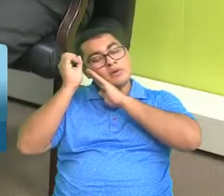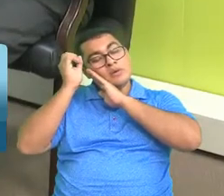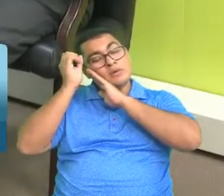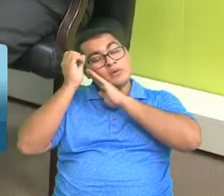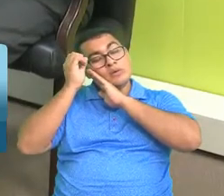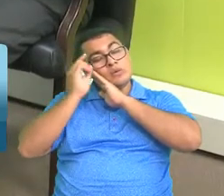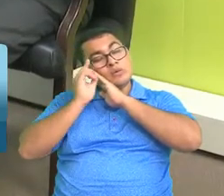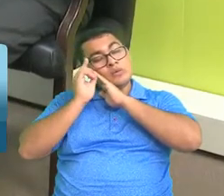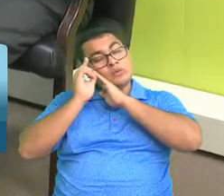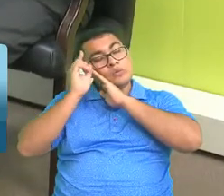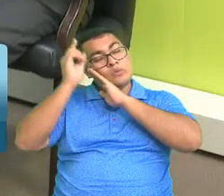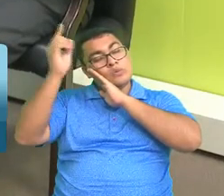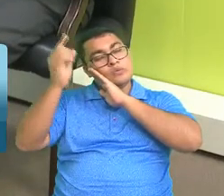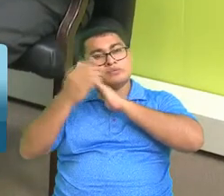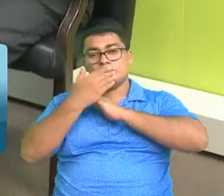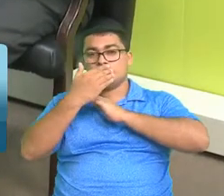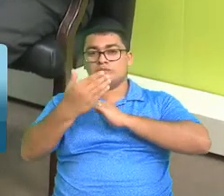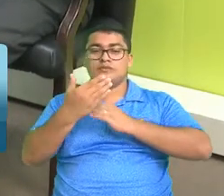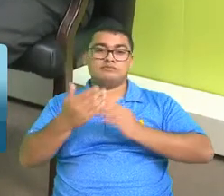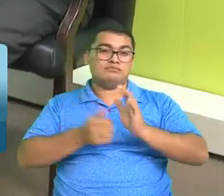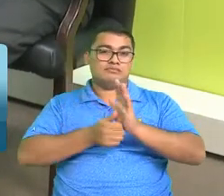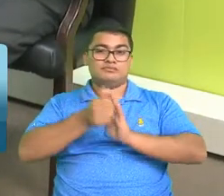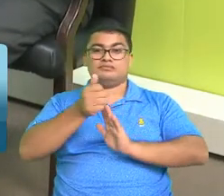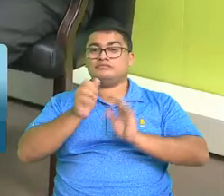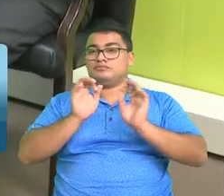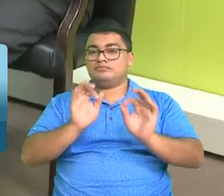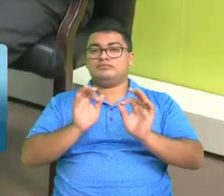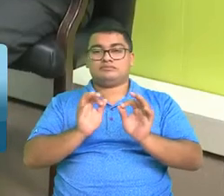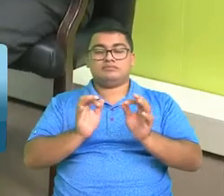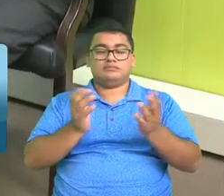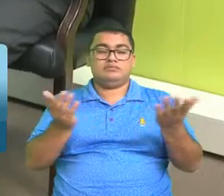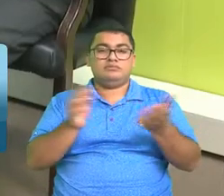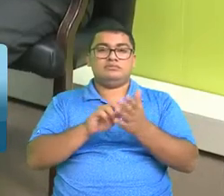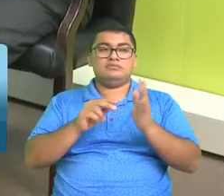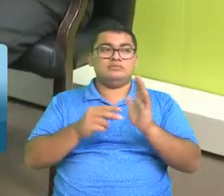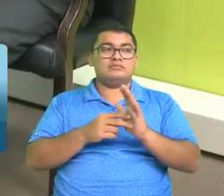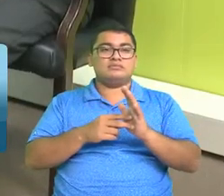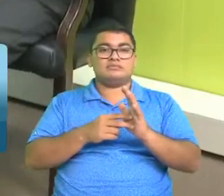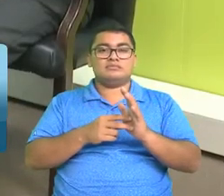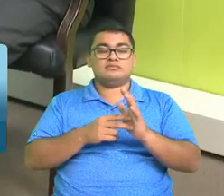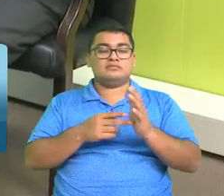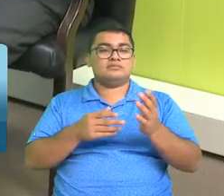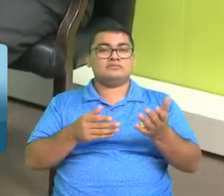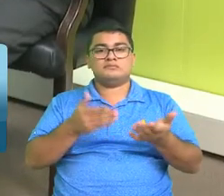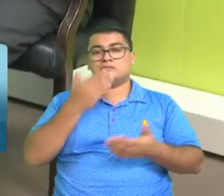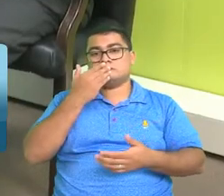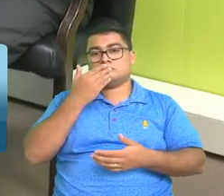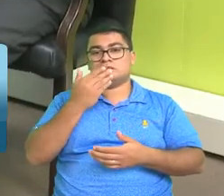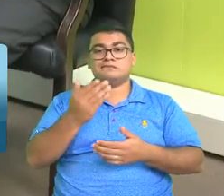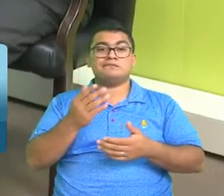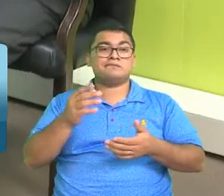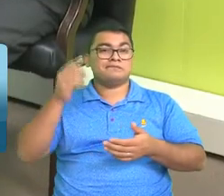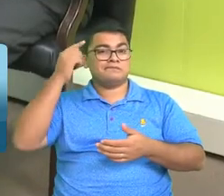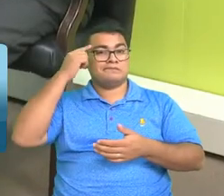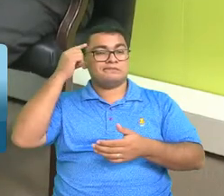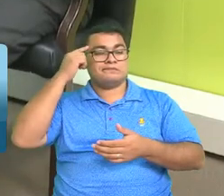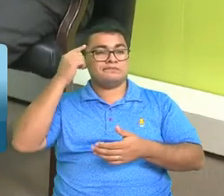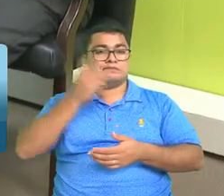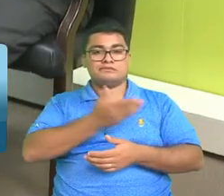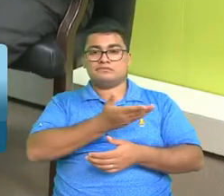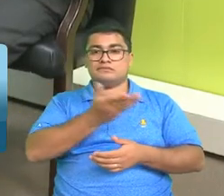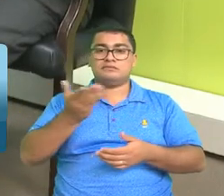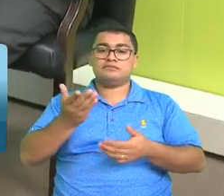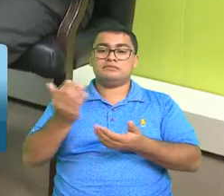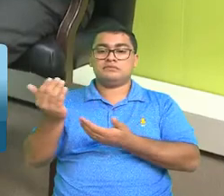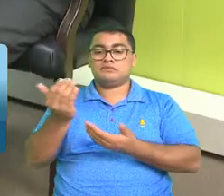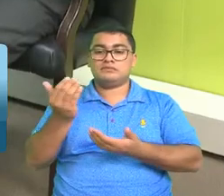su desarrollo mental y emocional. Sí. Pues está alimentando su cerebro. Sí. Así lo consideran, creo, ustedes. Entonces, un